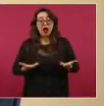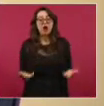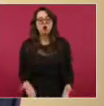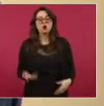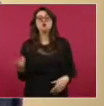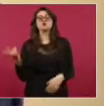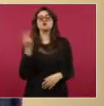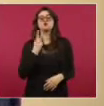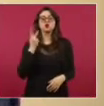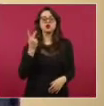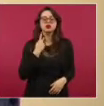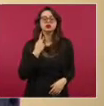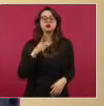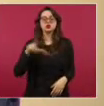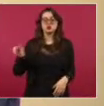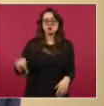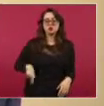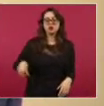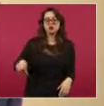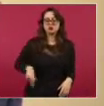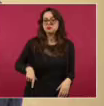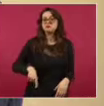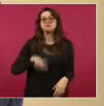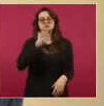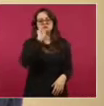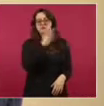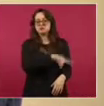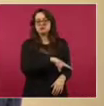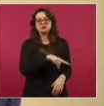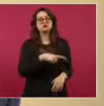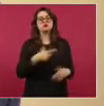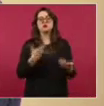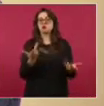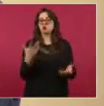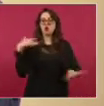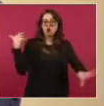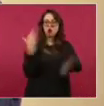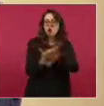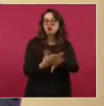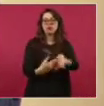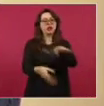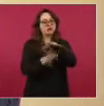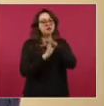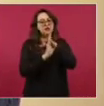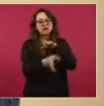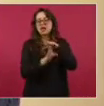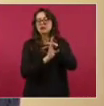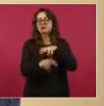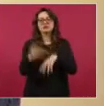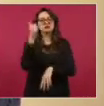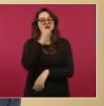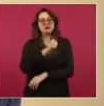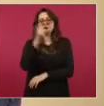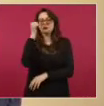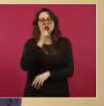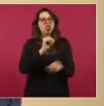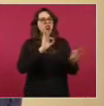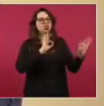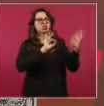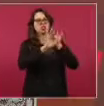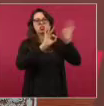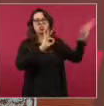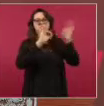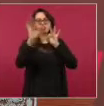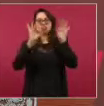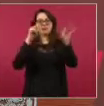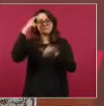y gobernantes contra los migrantes en Estados Unidos.